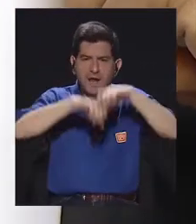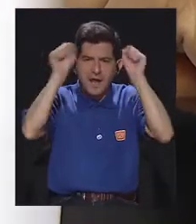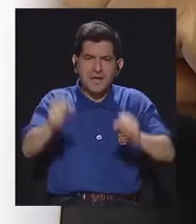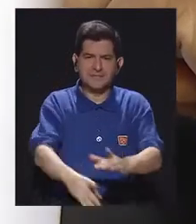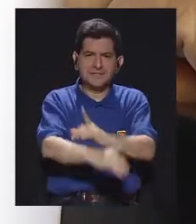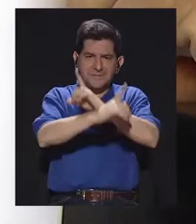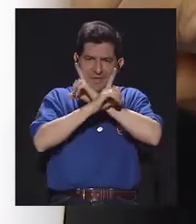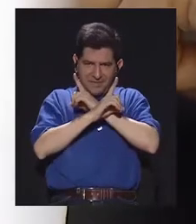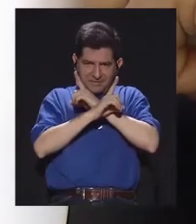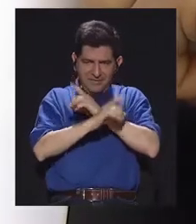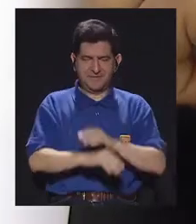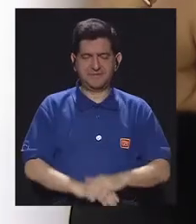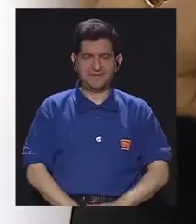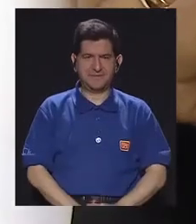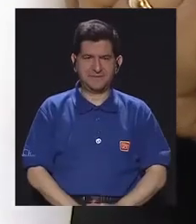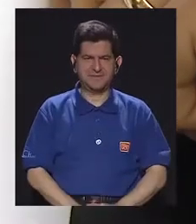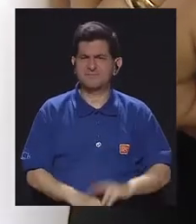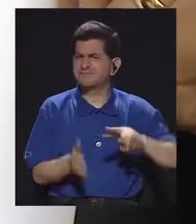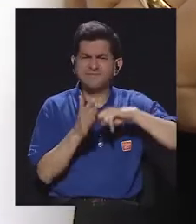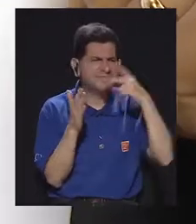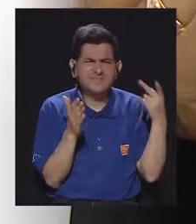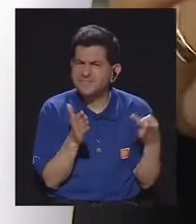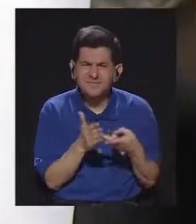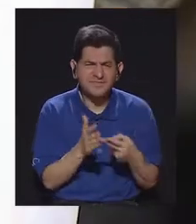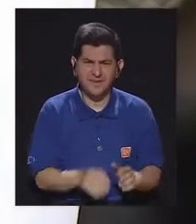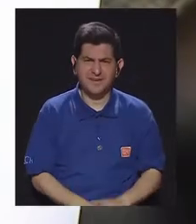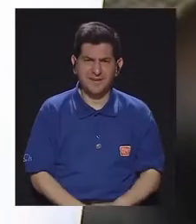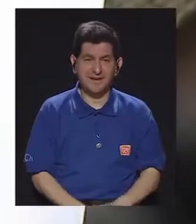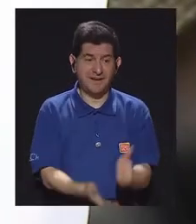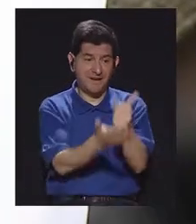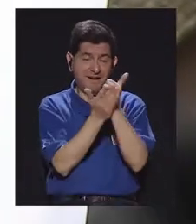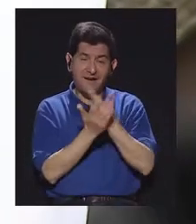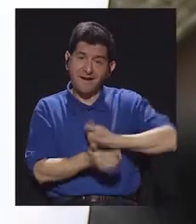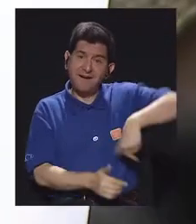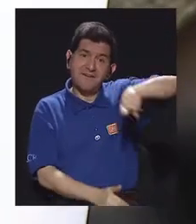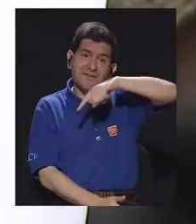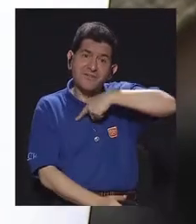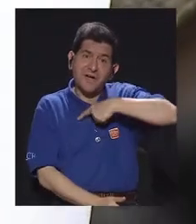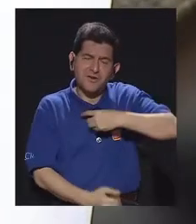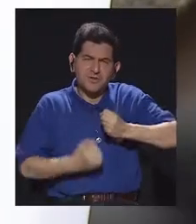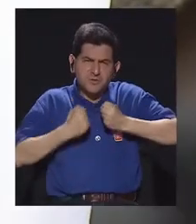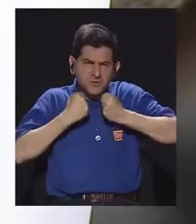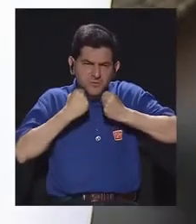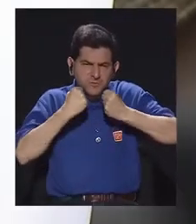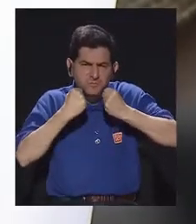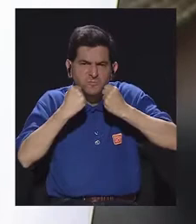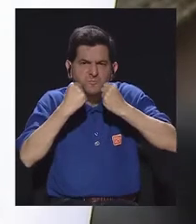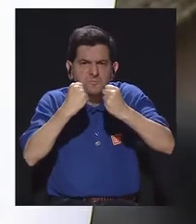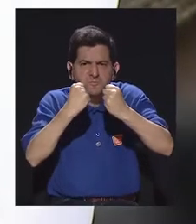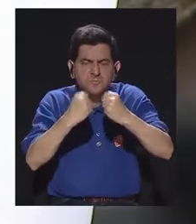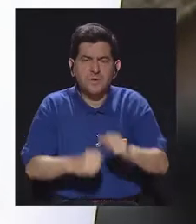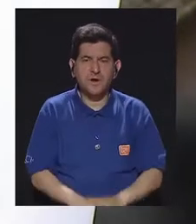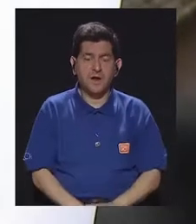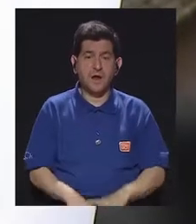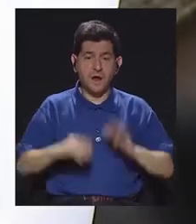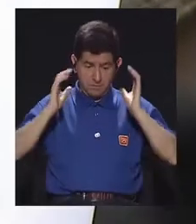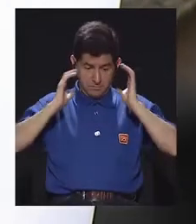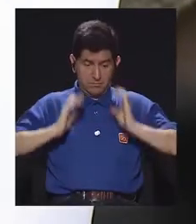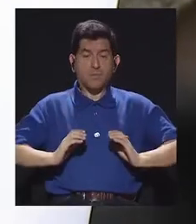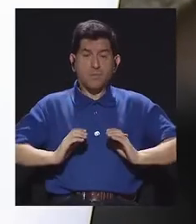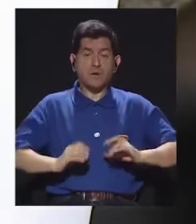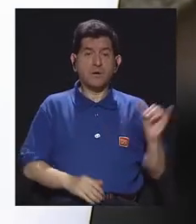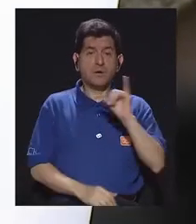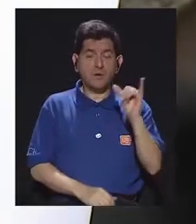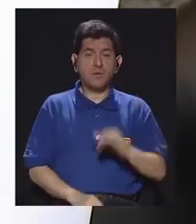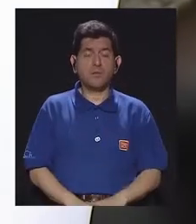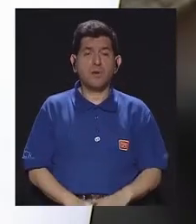sistema inmunológico. ¿Qué significa esto? Que nos va a ayudar a fortalecer nuestro organismo, nos va